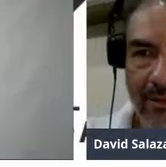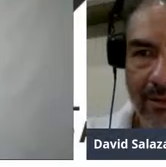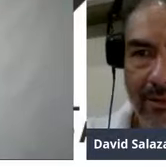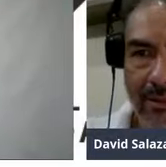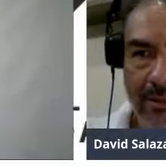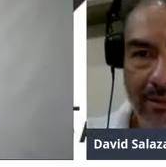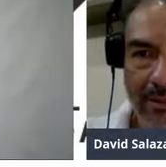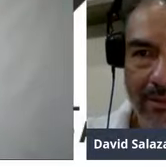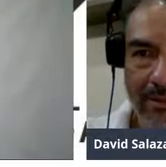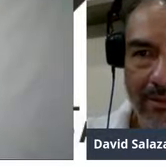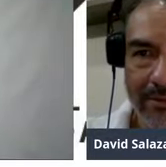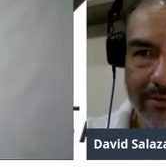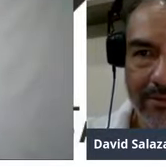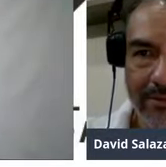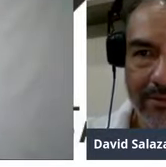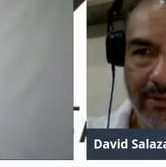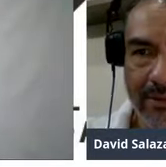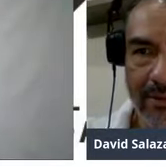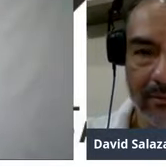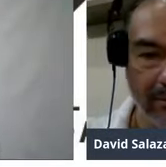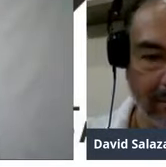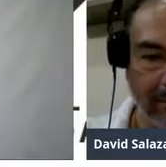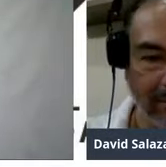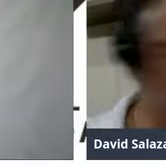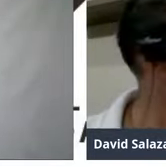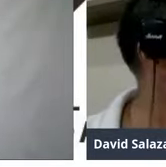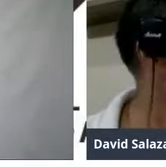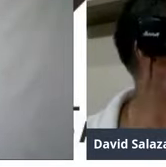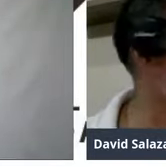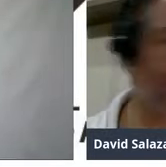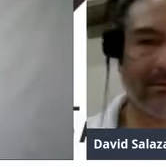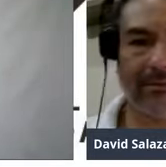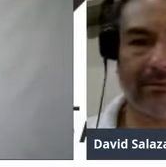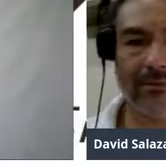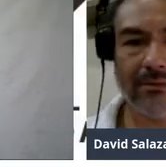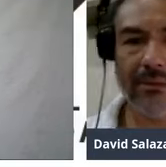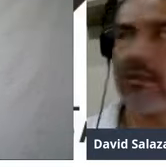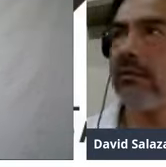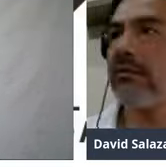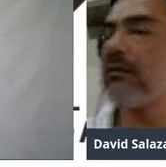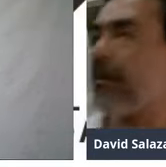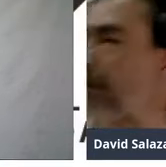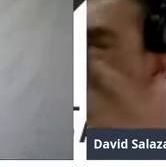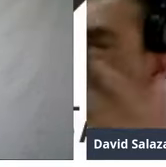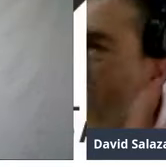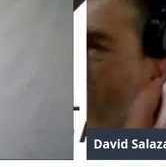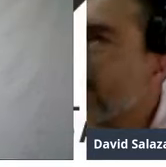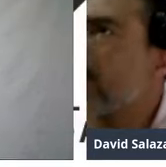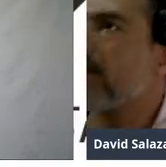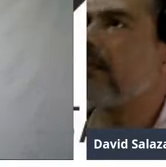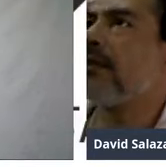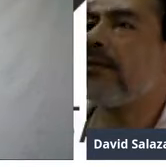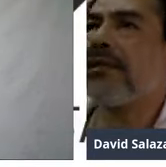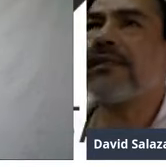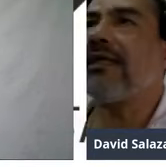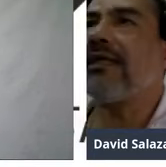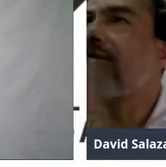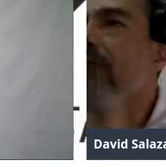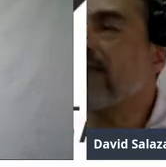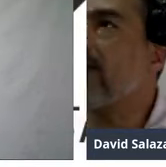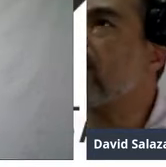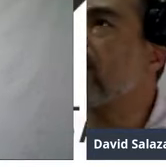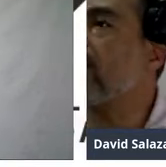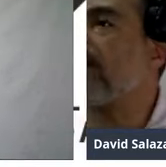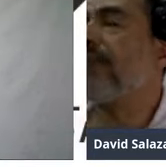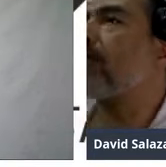Muy buenas noches, tengan todas y todos ustedes en este hermosísimo jueves ya, 22 de